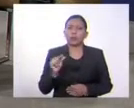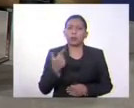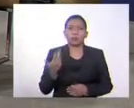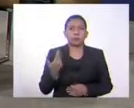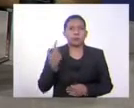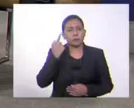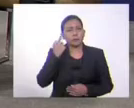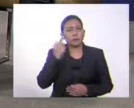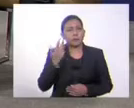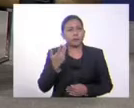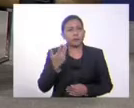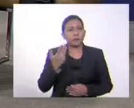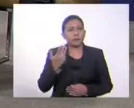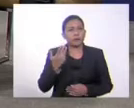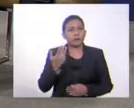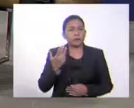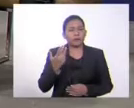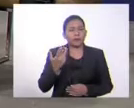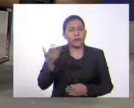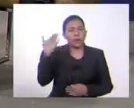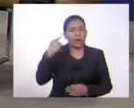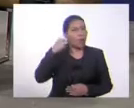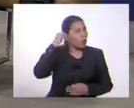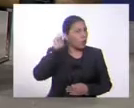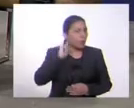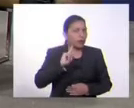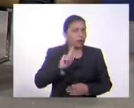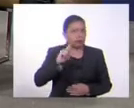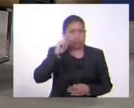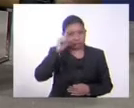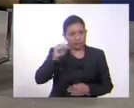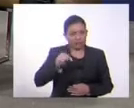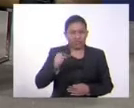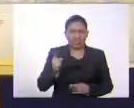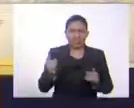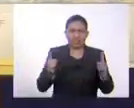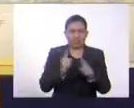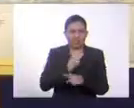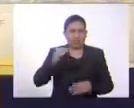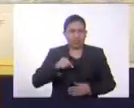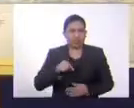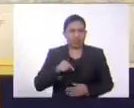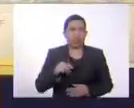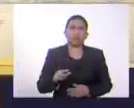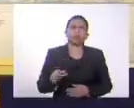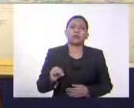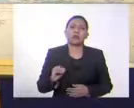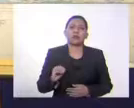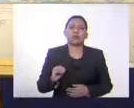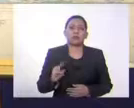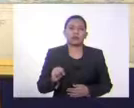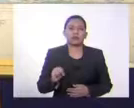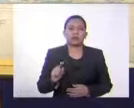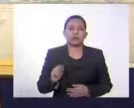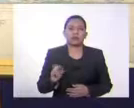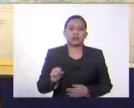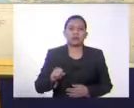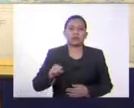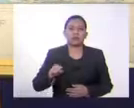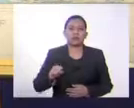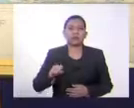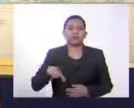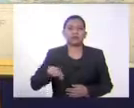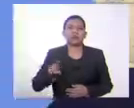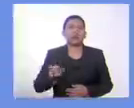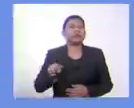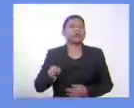Candy, Montesquieu. Así es. Bueno, es importante, ya que llegamos a la idea de la democracia